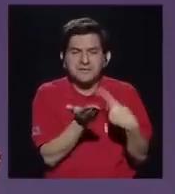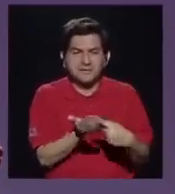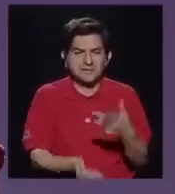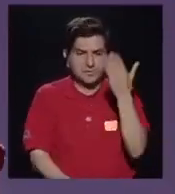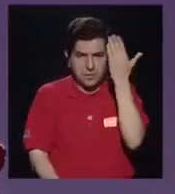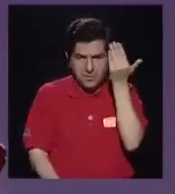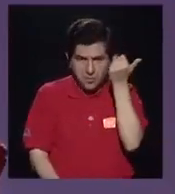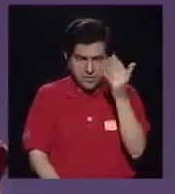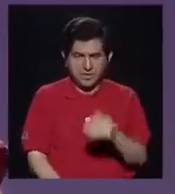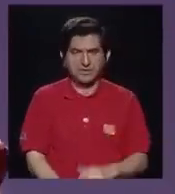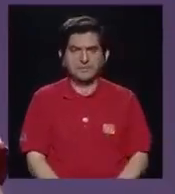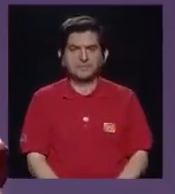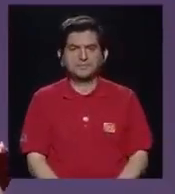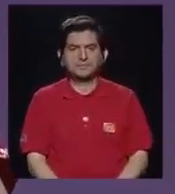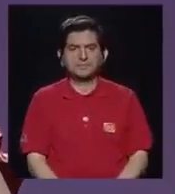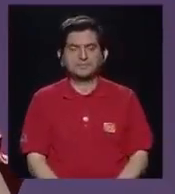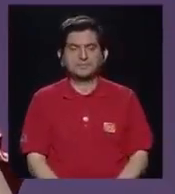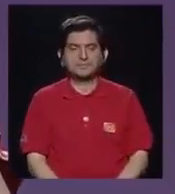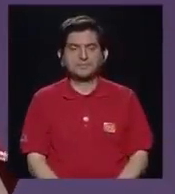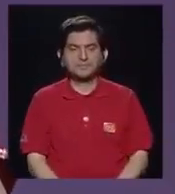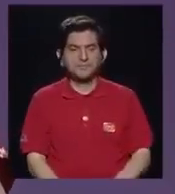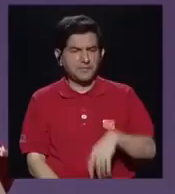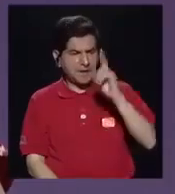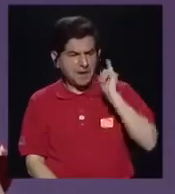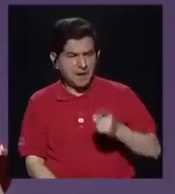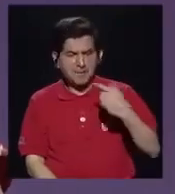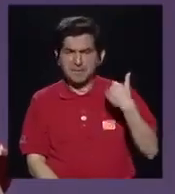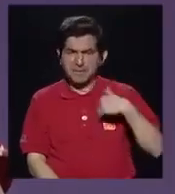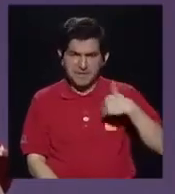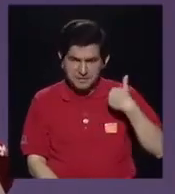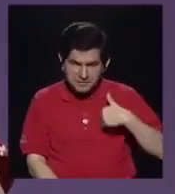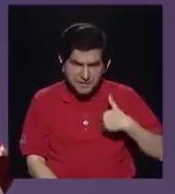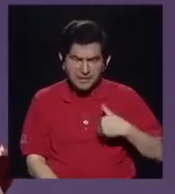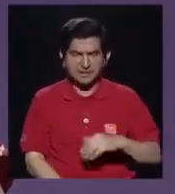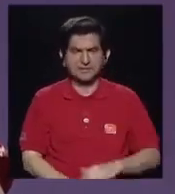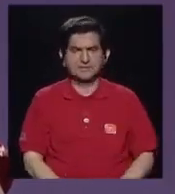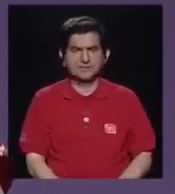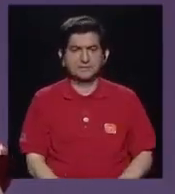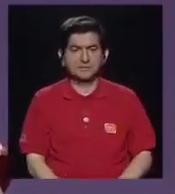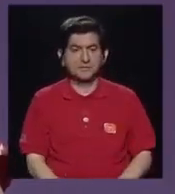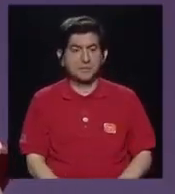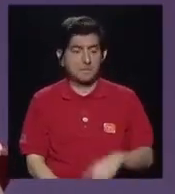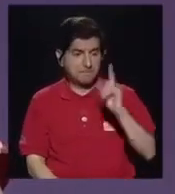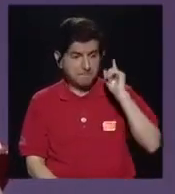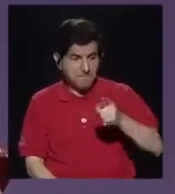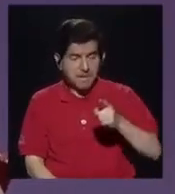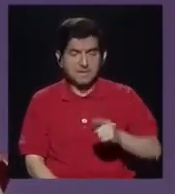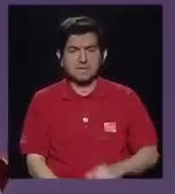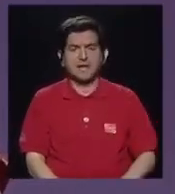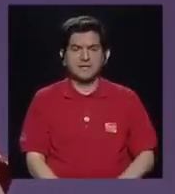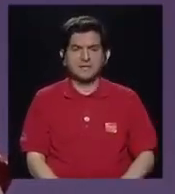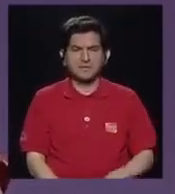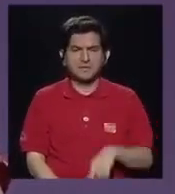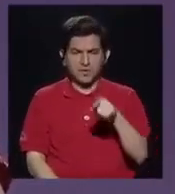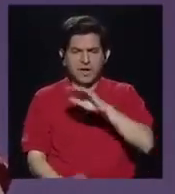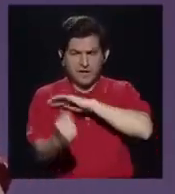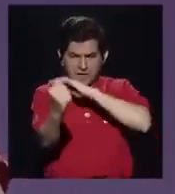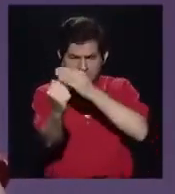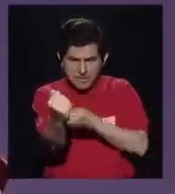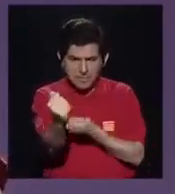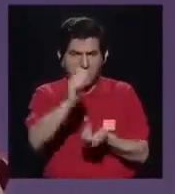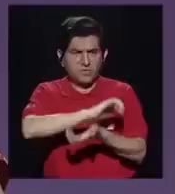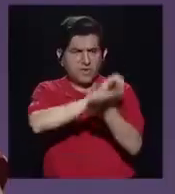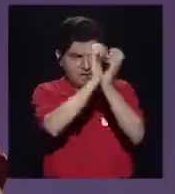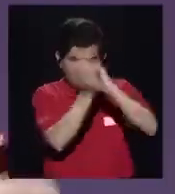porque el mandato de masculinidad que es el mandato de potencia que se